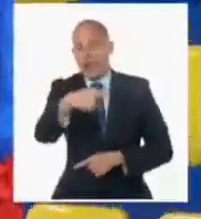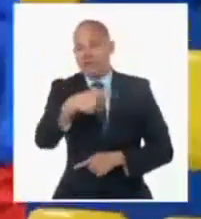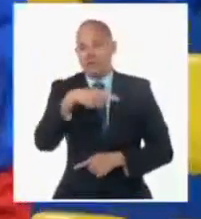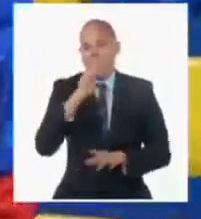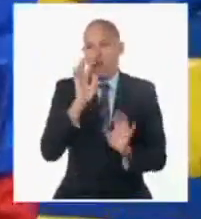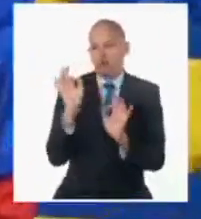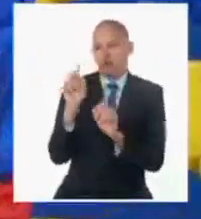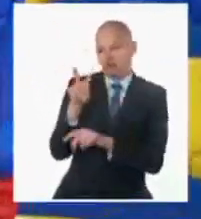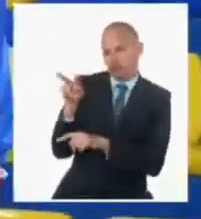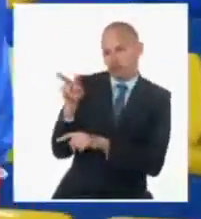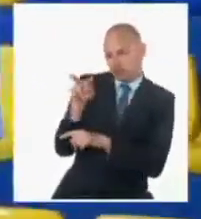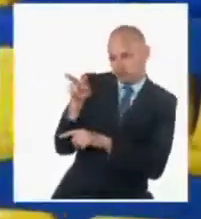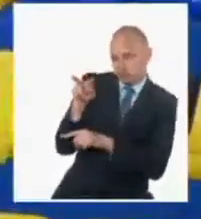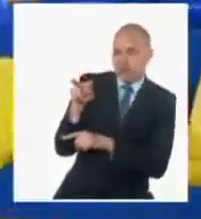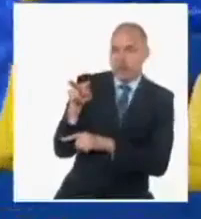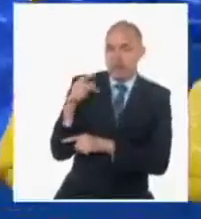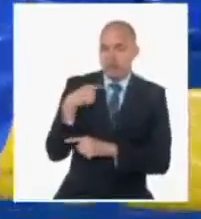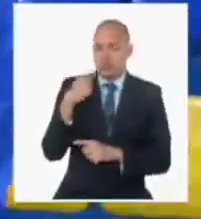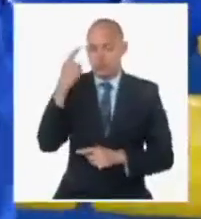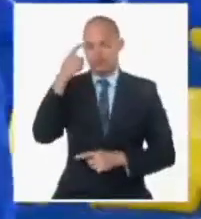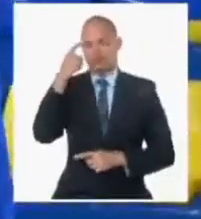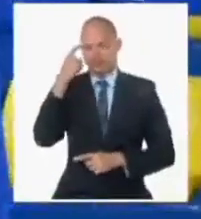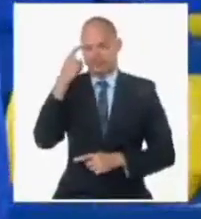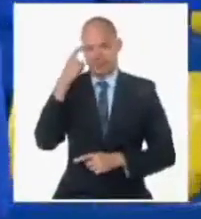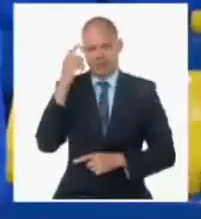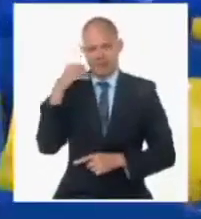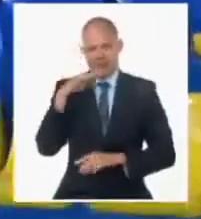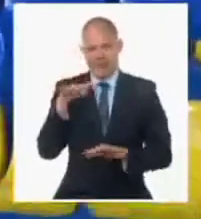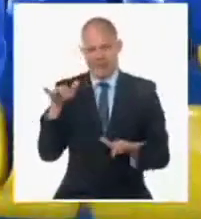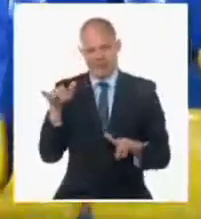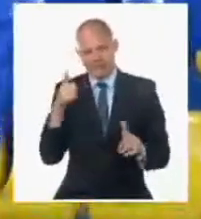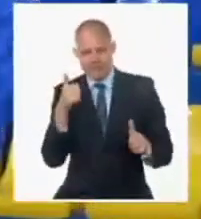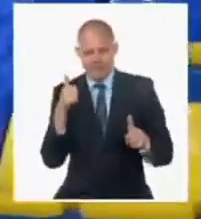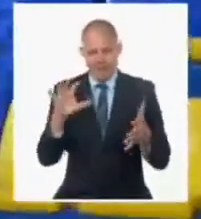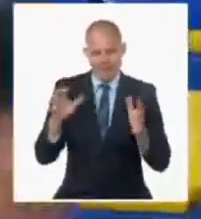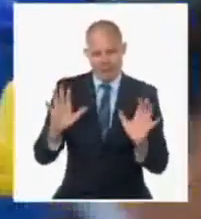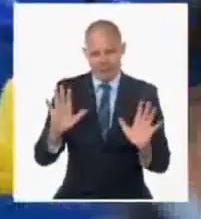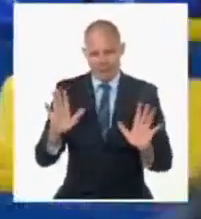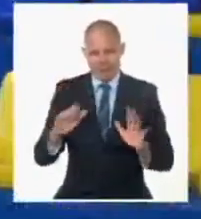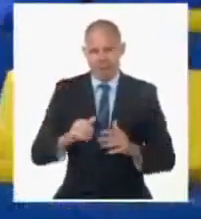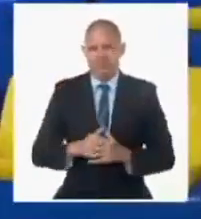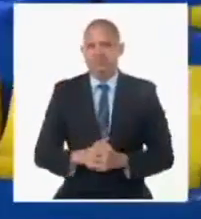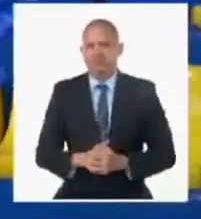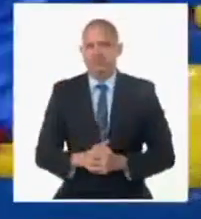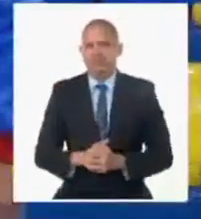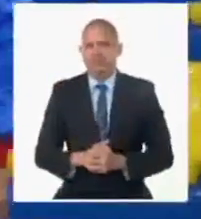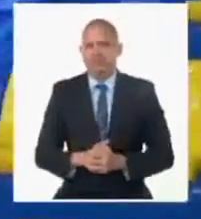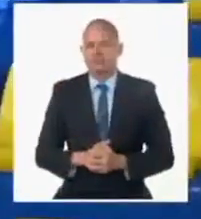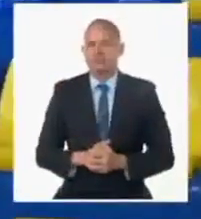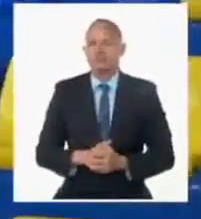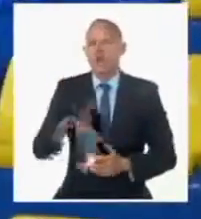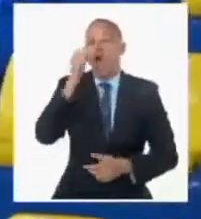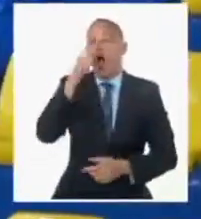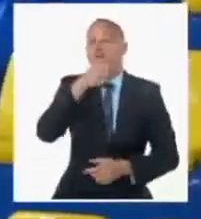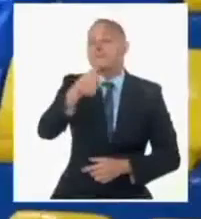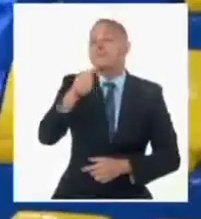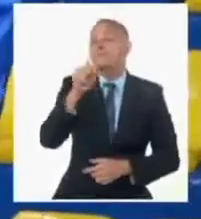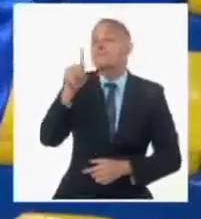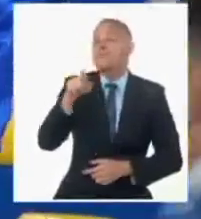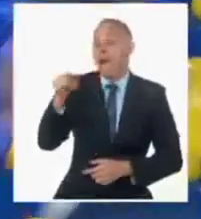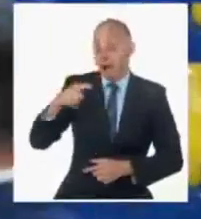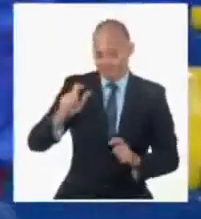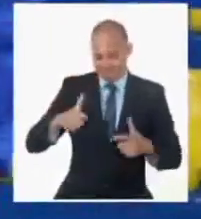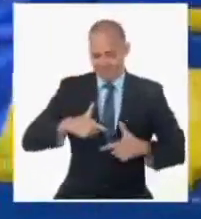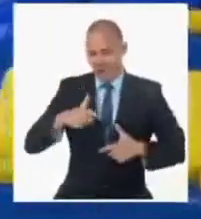eso y entonces eso lo que define al final el trabajo del atleta. Y para ti, en lo personal, esa medalla que vas a llevar en tu